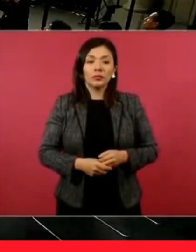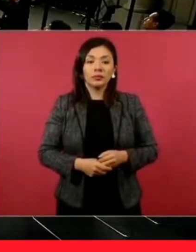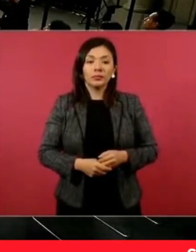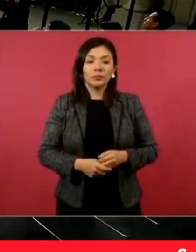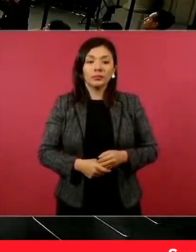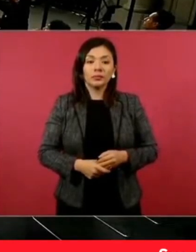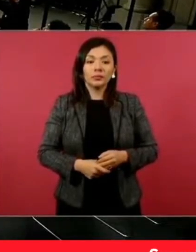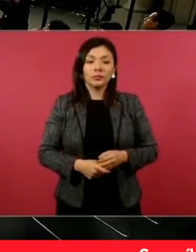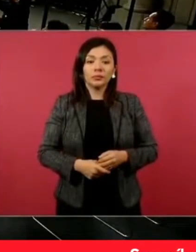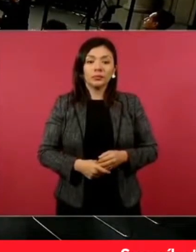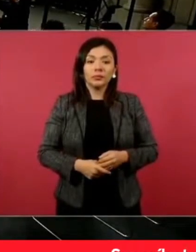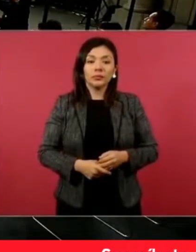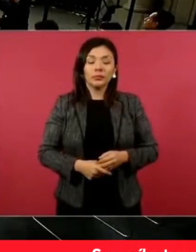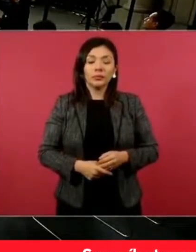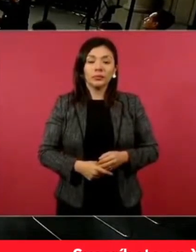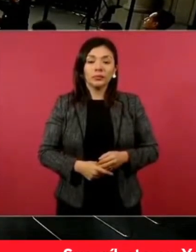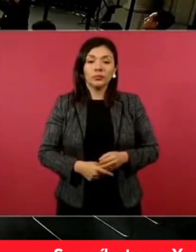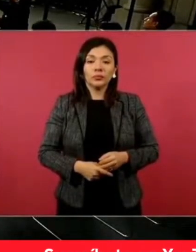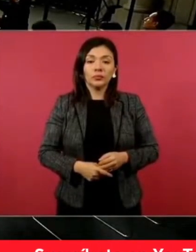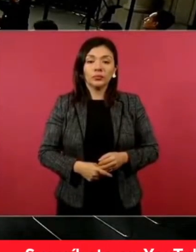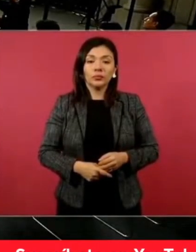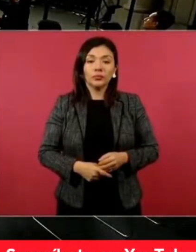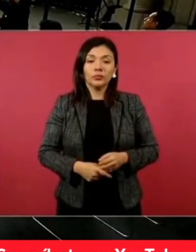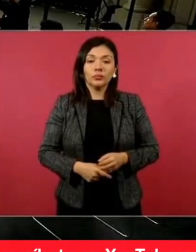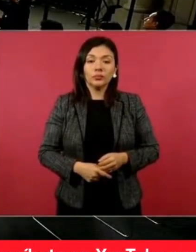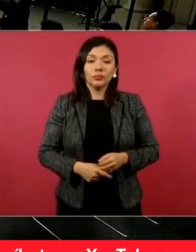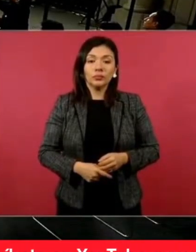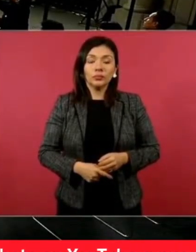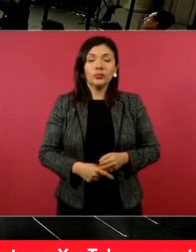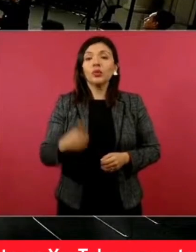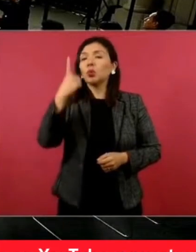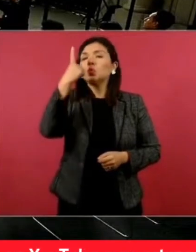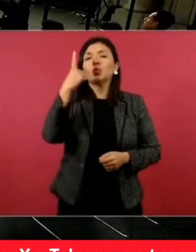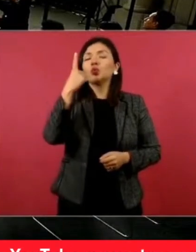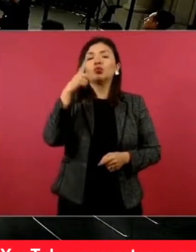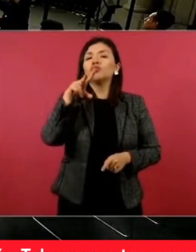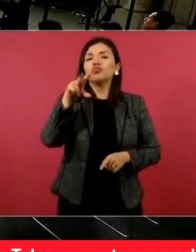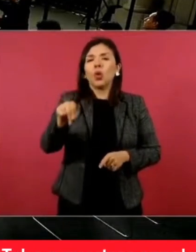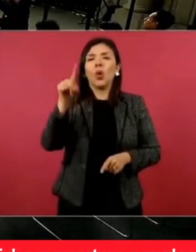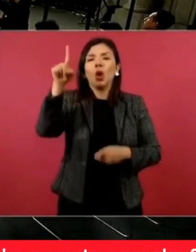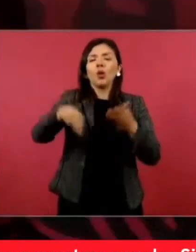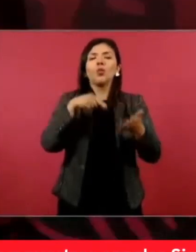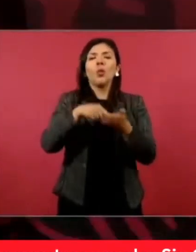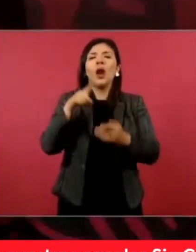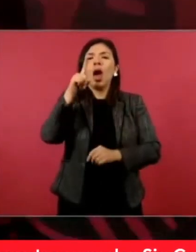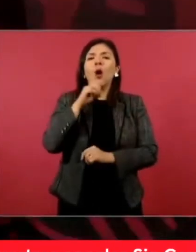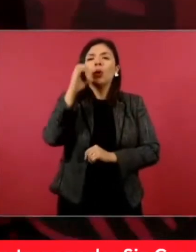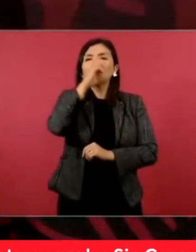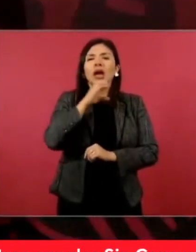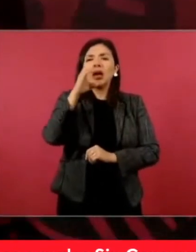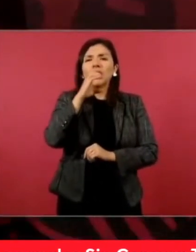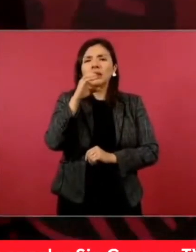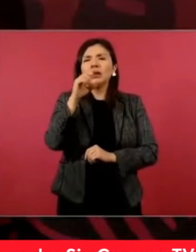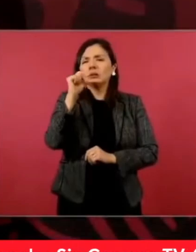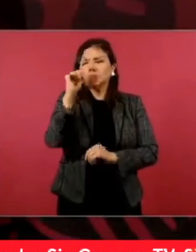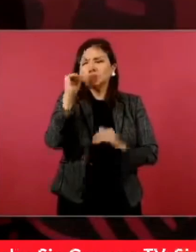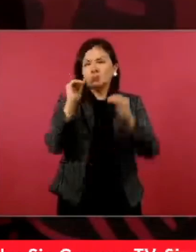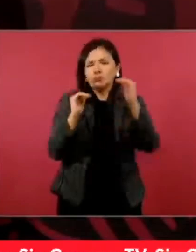La única excepción fue Aguascalientes, por poco margen.